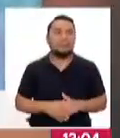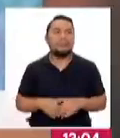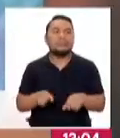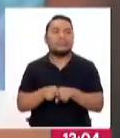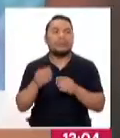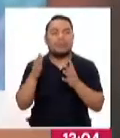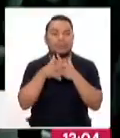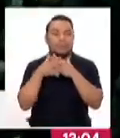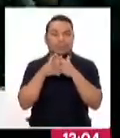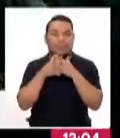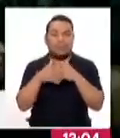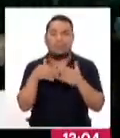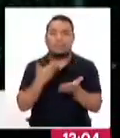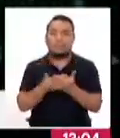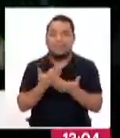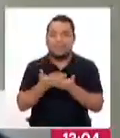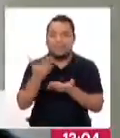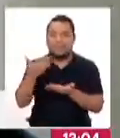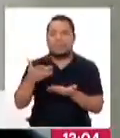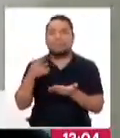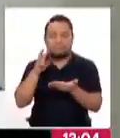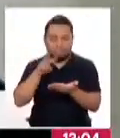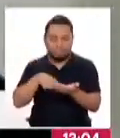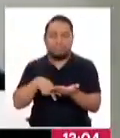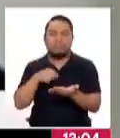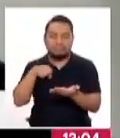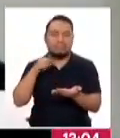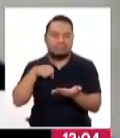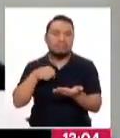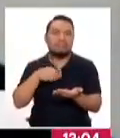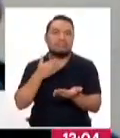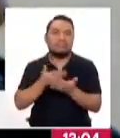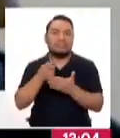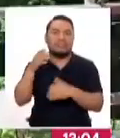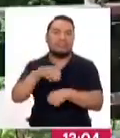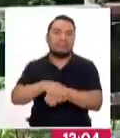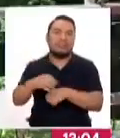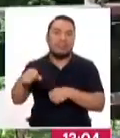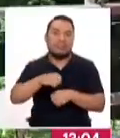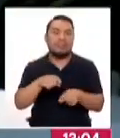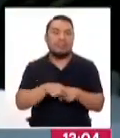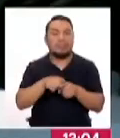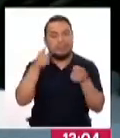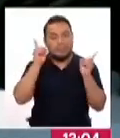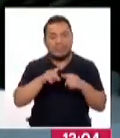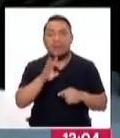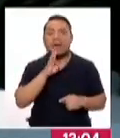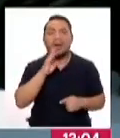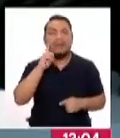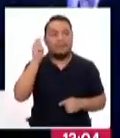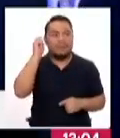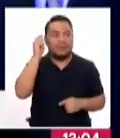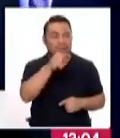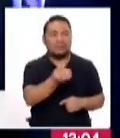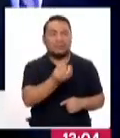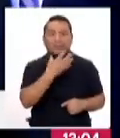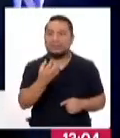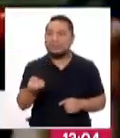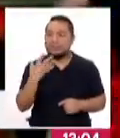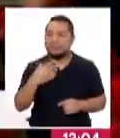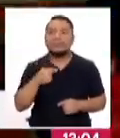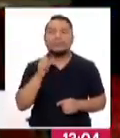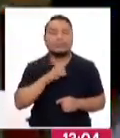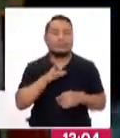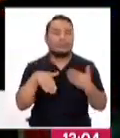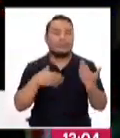par norteamericano Así mismo destaca Los acuerdos de colaboración eficaz con odebrecht y Joseph myman que